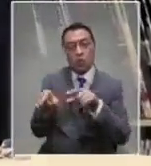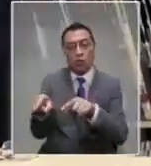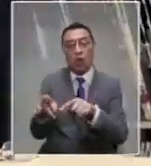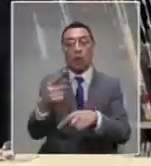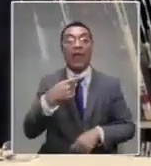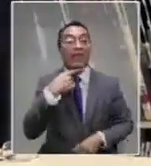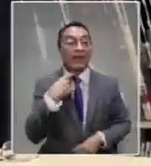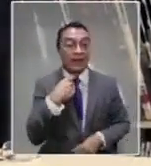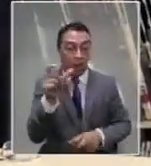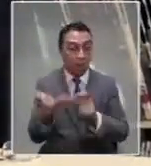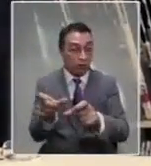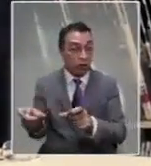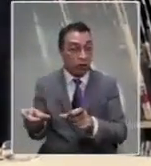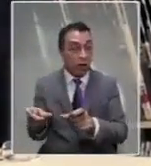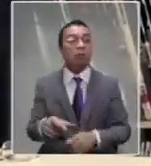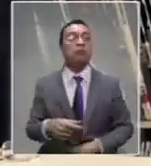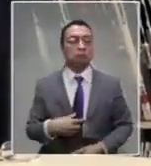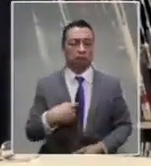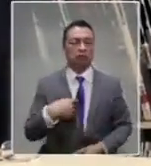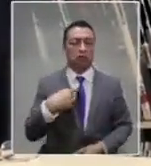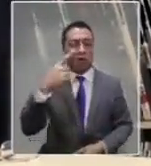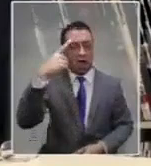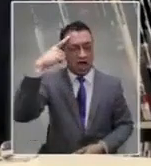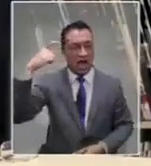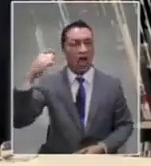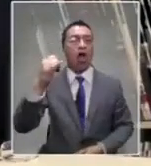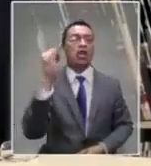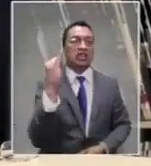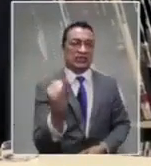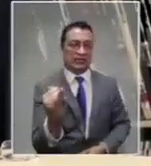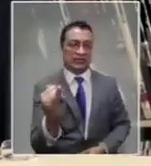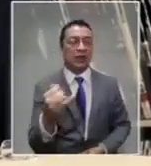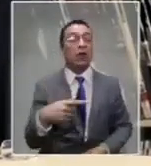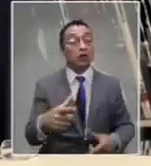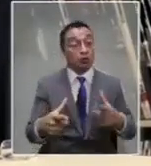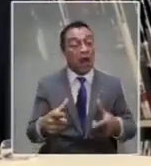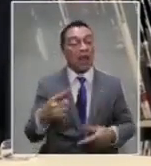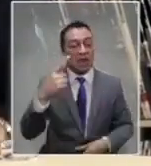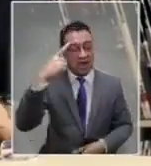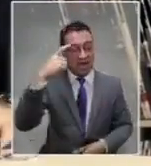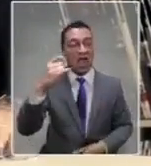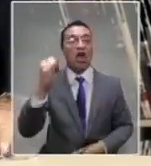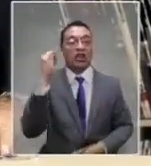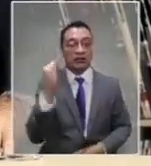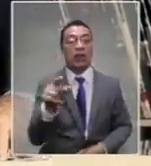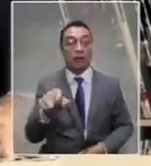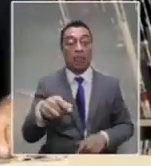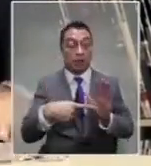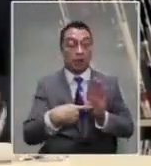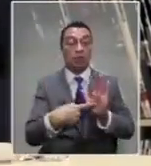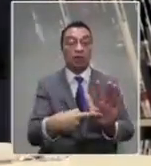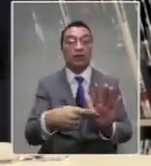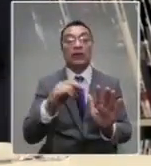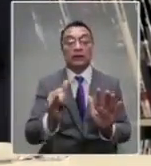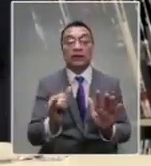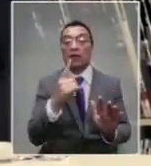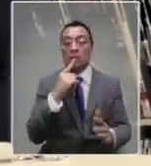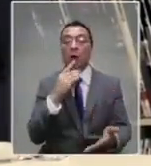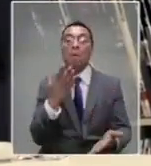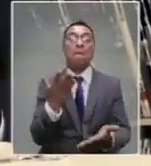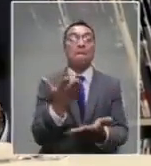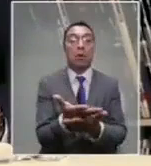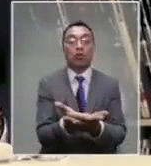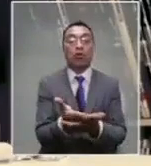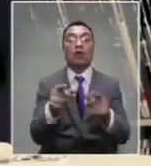mayor interés de parte de los jóvenes? Yo creo que sí. Afortunadamente yo pienso que sí, eso se refleja mucho en la